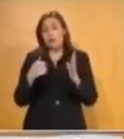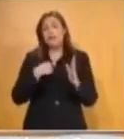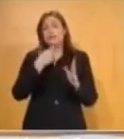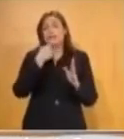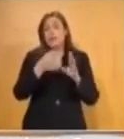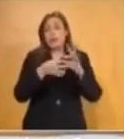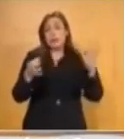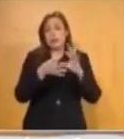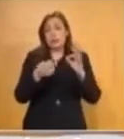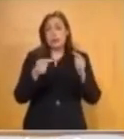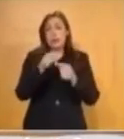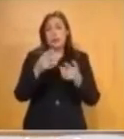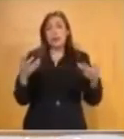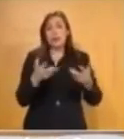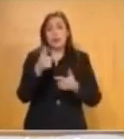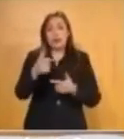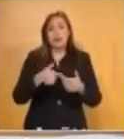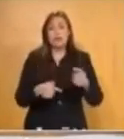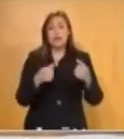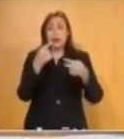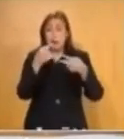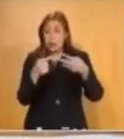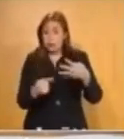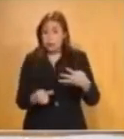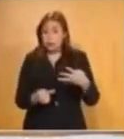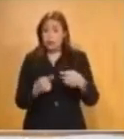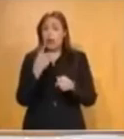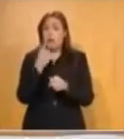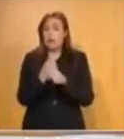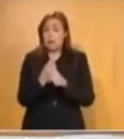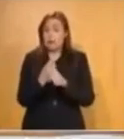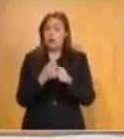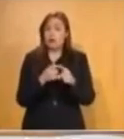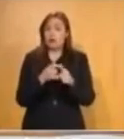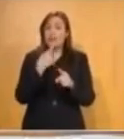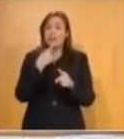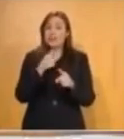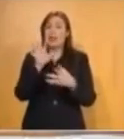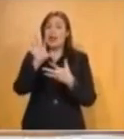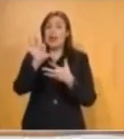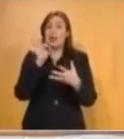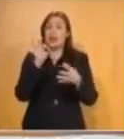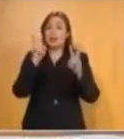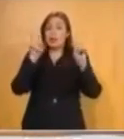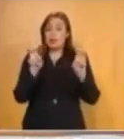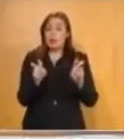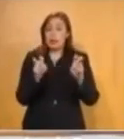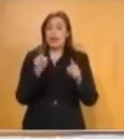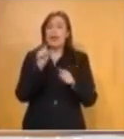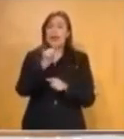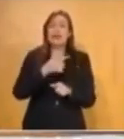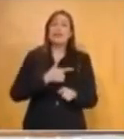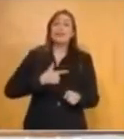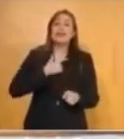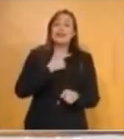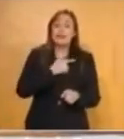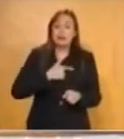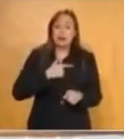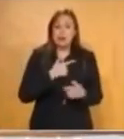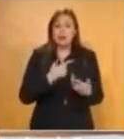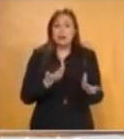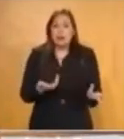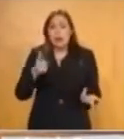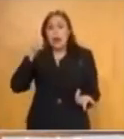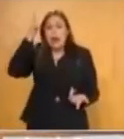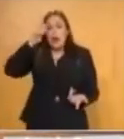debes hacer paso por paso. En primer lugar, dice, elige un tema. Ese tema es algo que a ti te llame la atención. Obviamente, si es tu